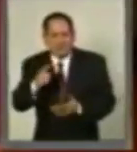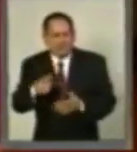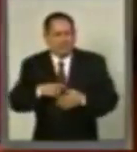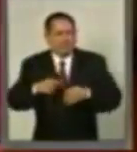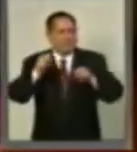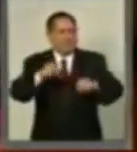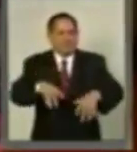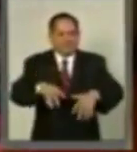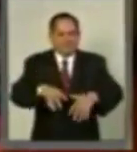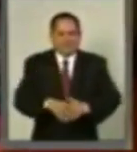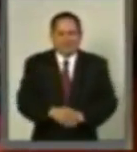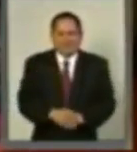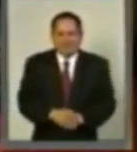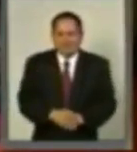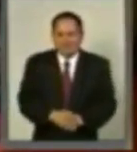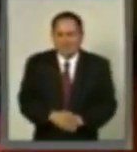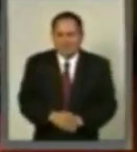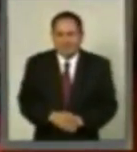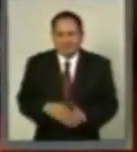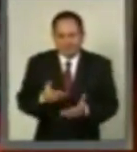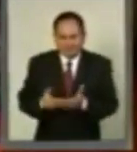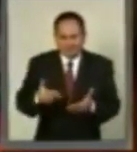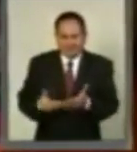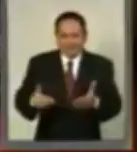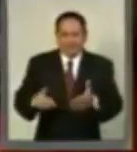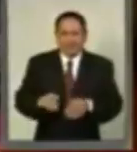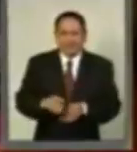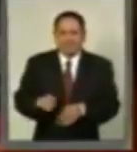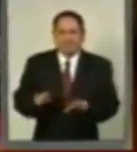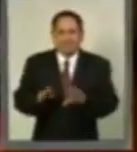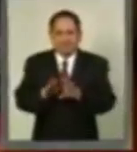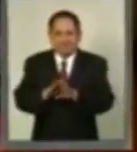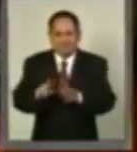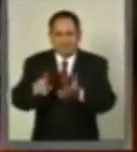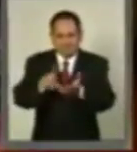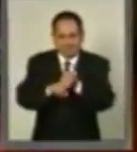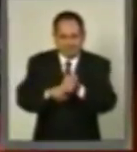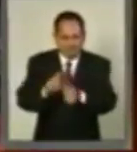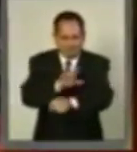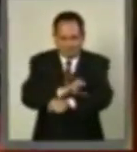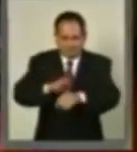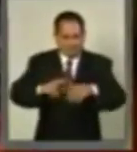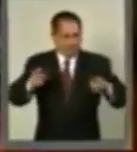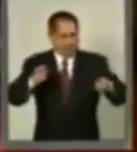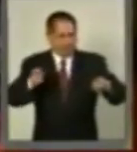los ponían. Hoy es una entrega ordenada, coordinada,